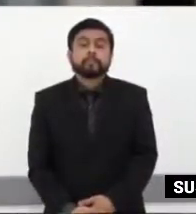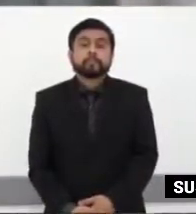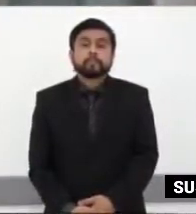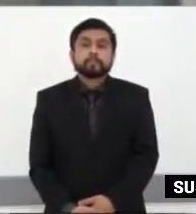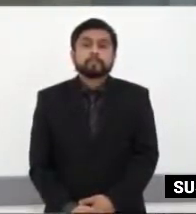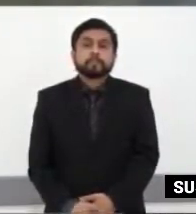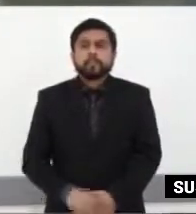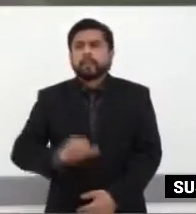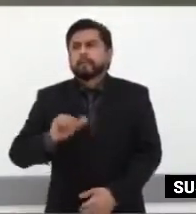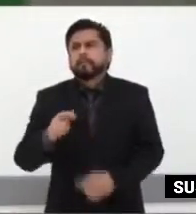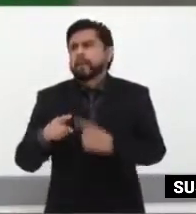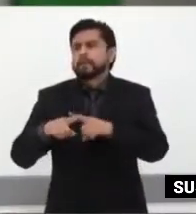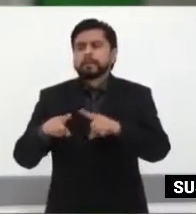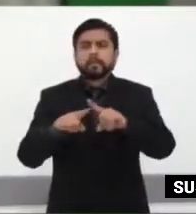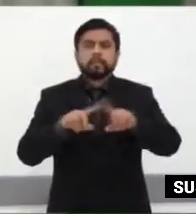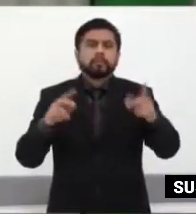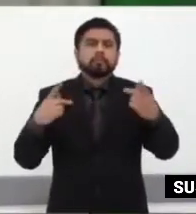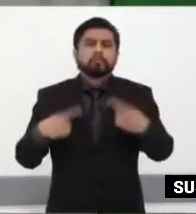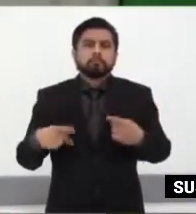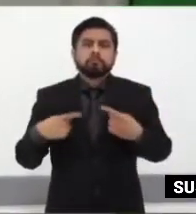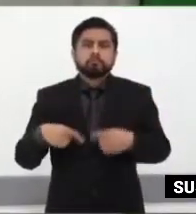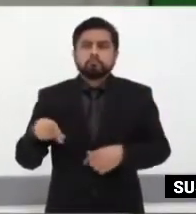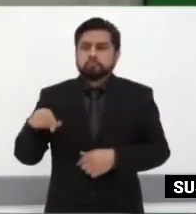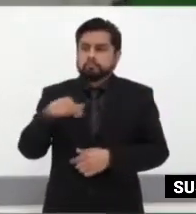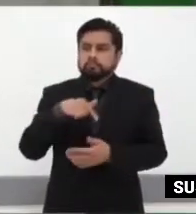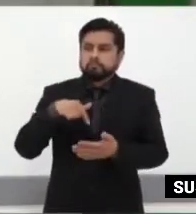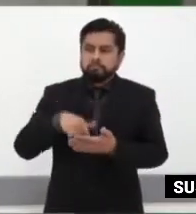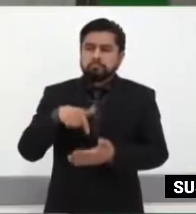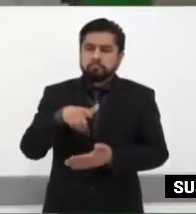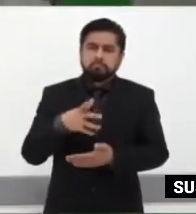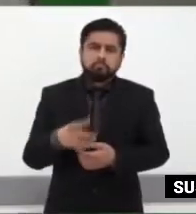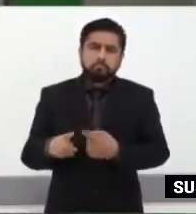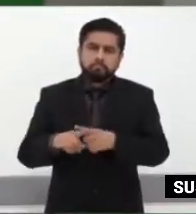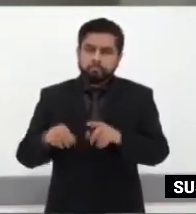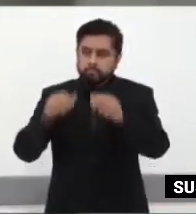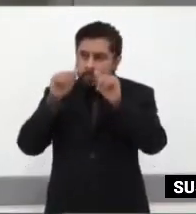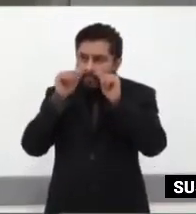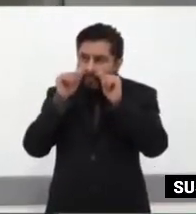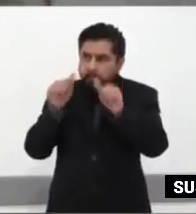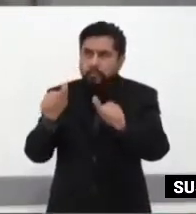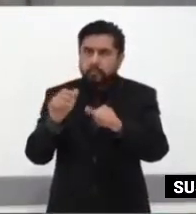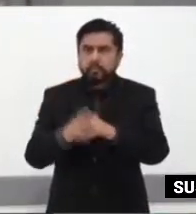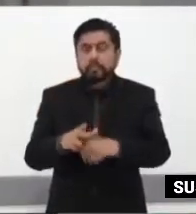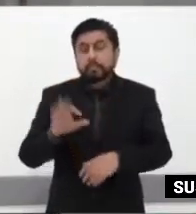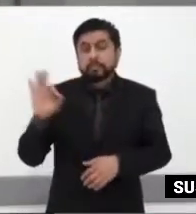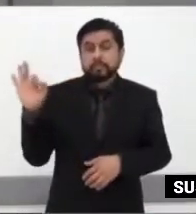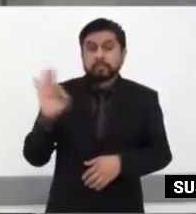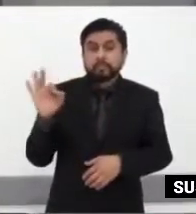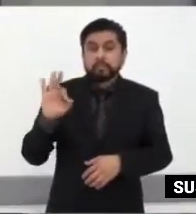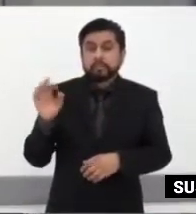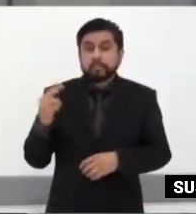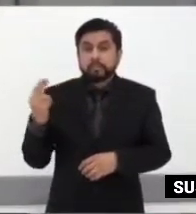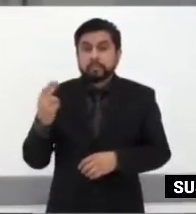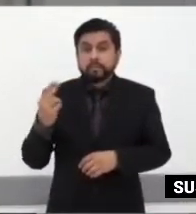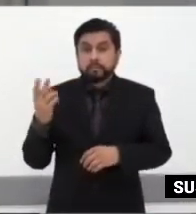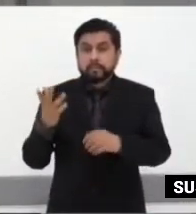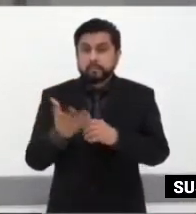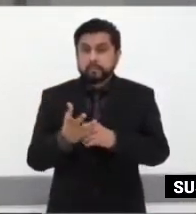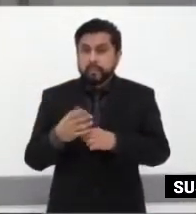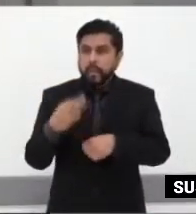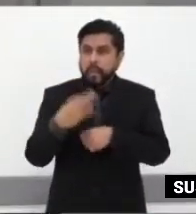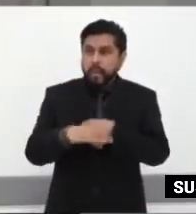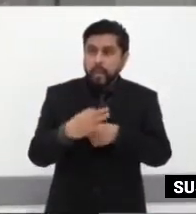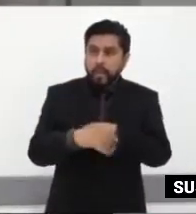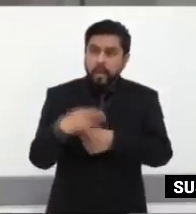Los pacientes se atienden y en caso de que se tenga que dar una atención de corta estancia que